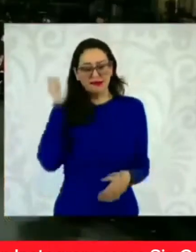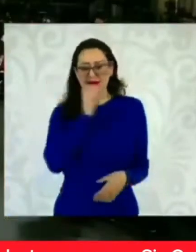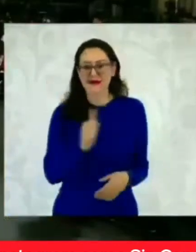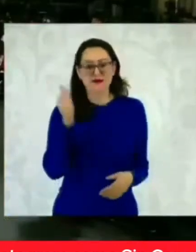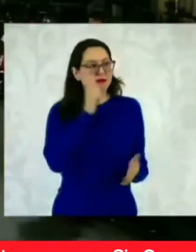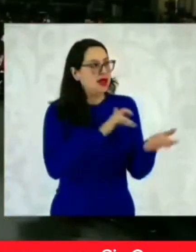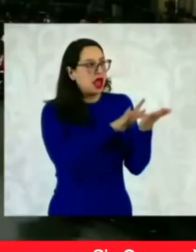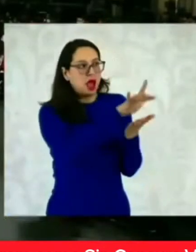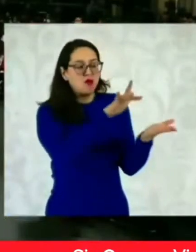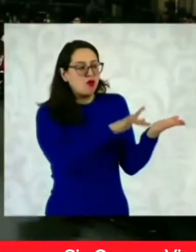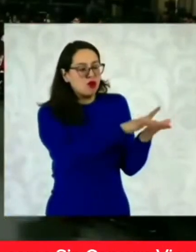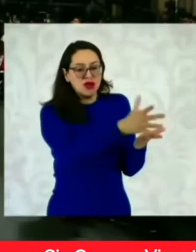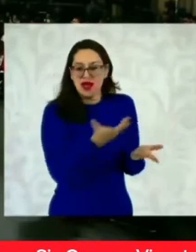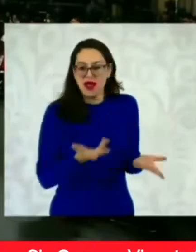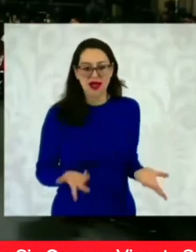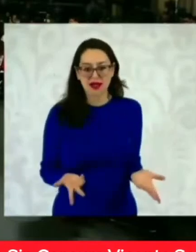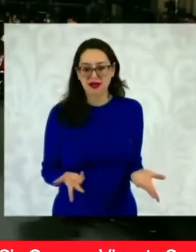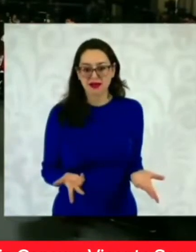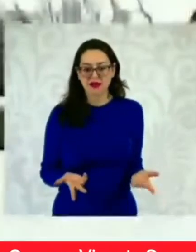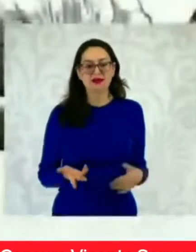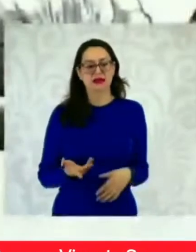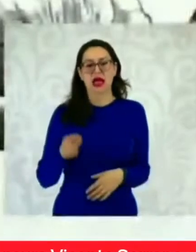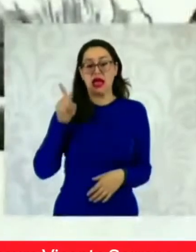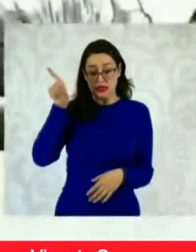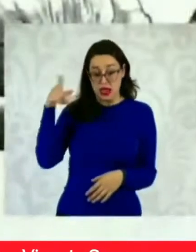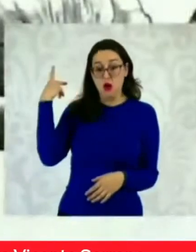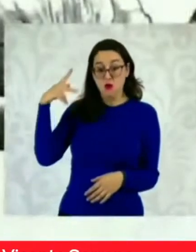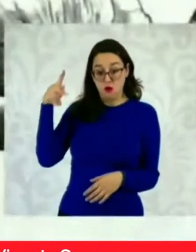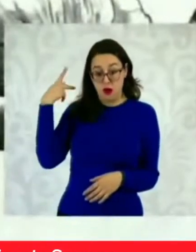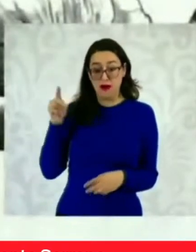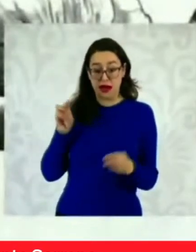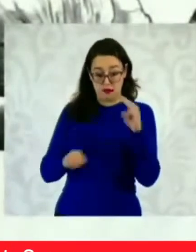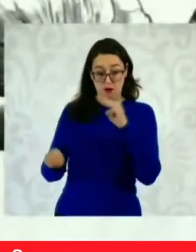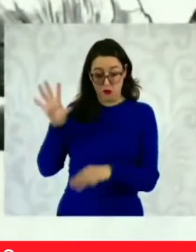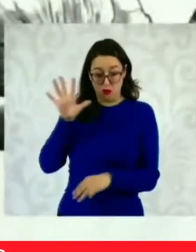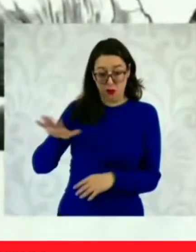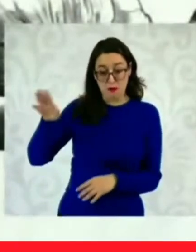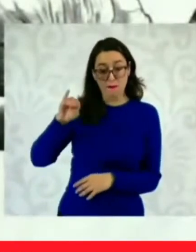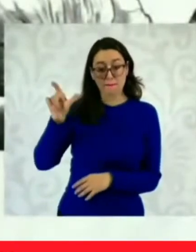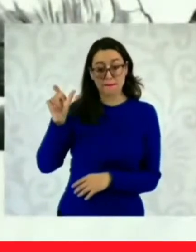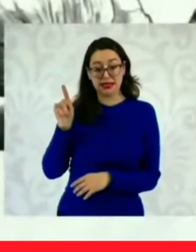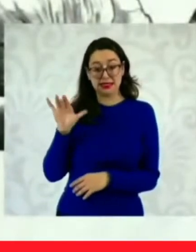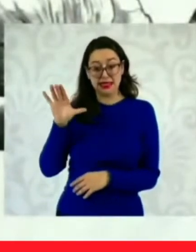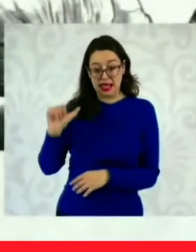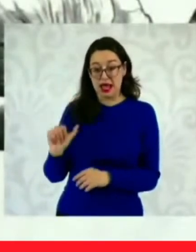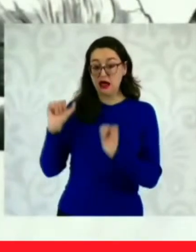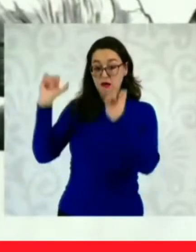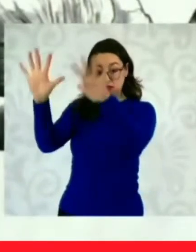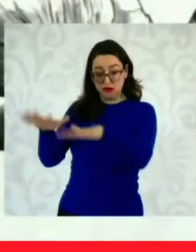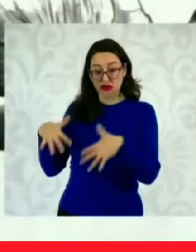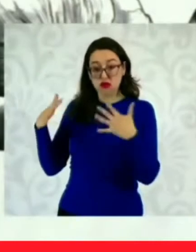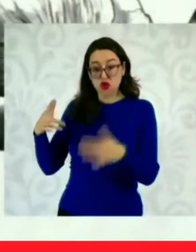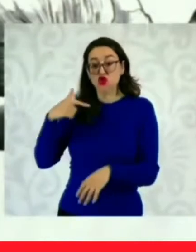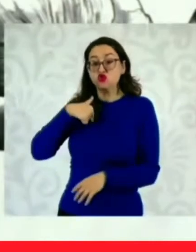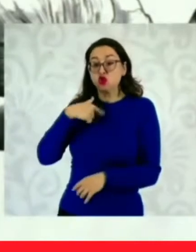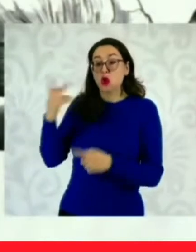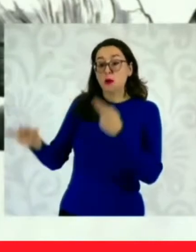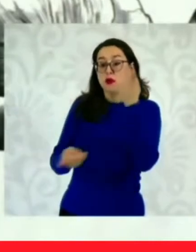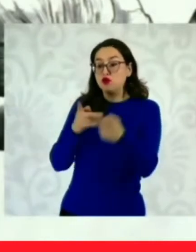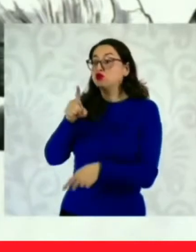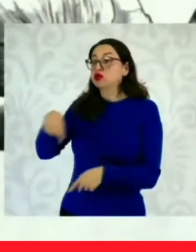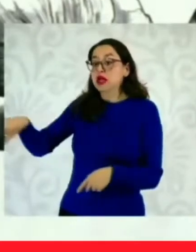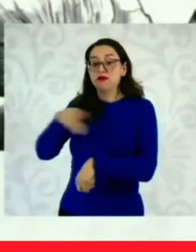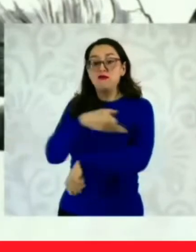Por eso el otro día pregunté en Puebla, en la Mixteca, en una de las asambleas, ¿quién de aquí